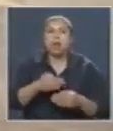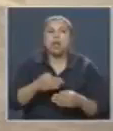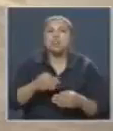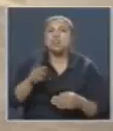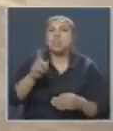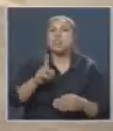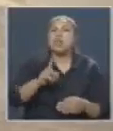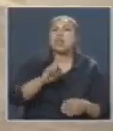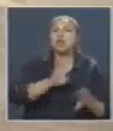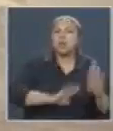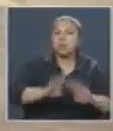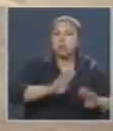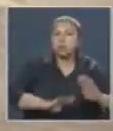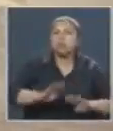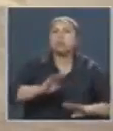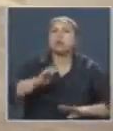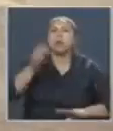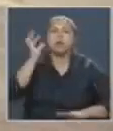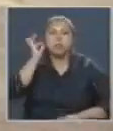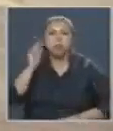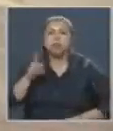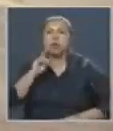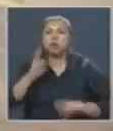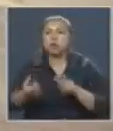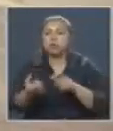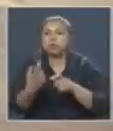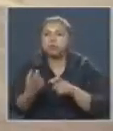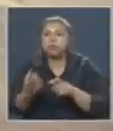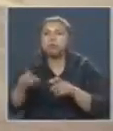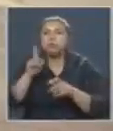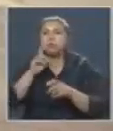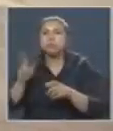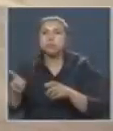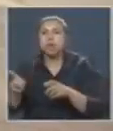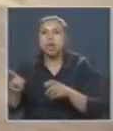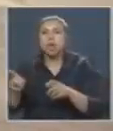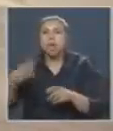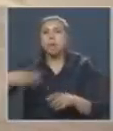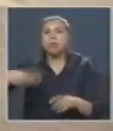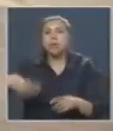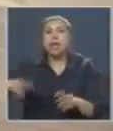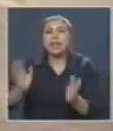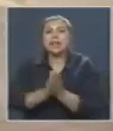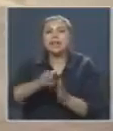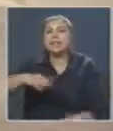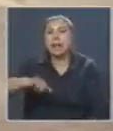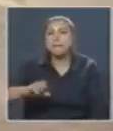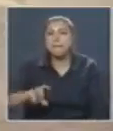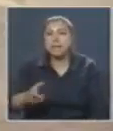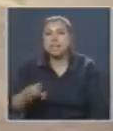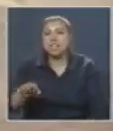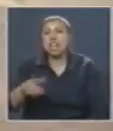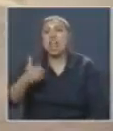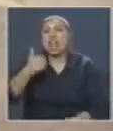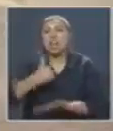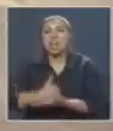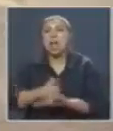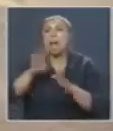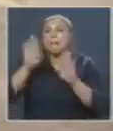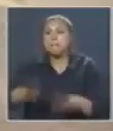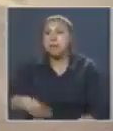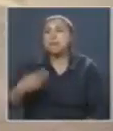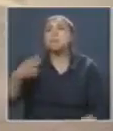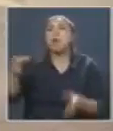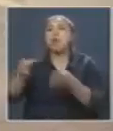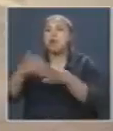una trabajadora que está bajo modalidad de honorario del municipio san miguel cuyo alcalde tengo que decirlo acá es de su mismo